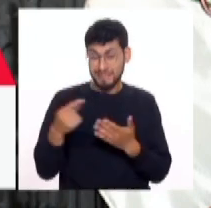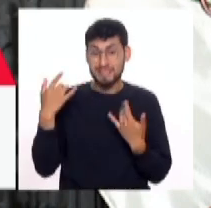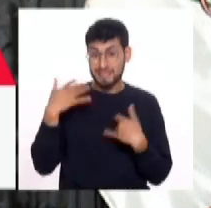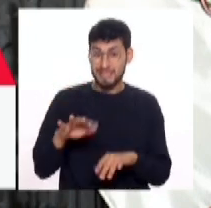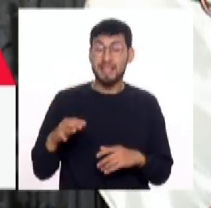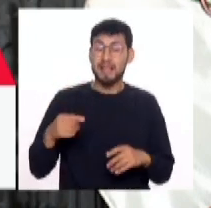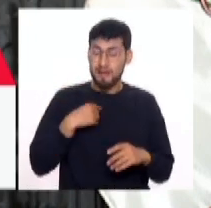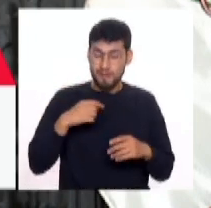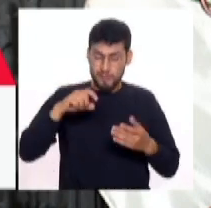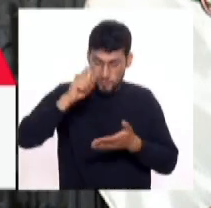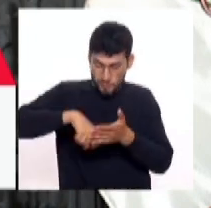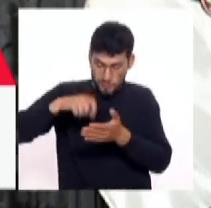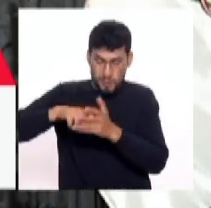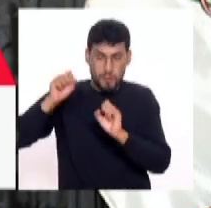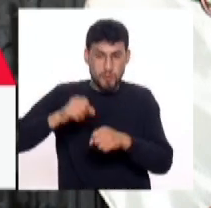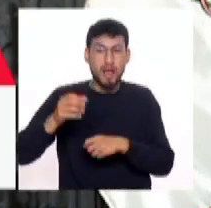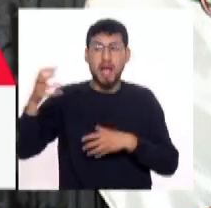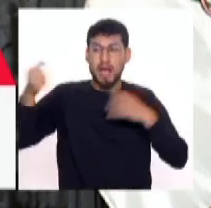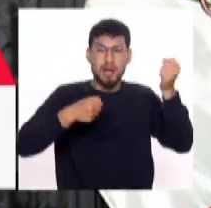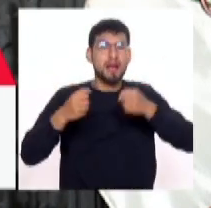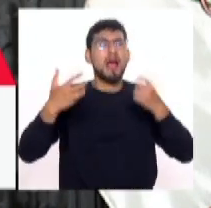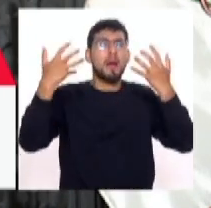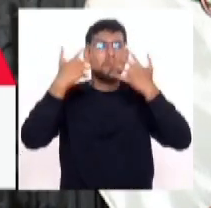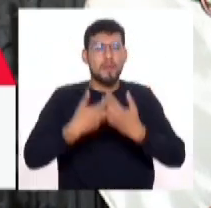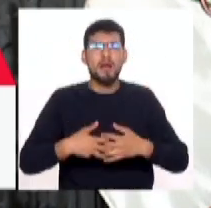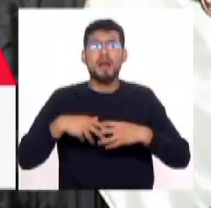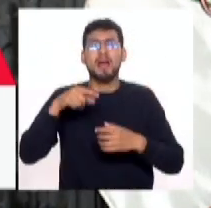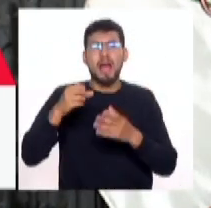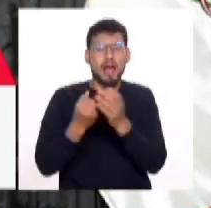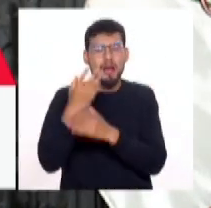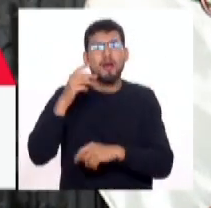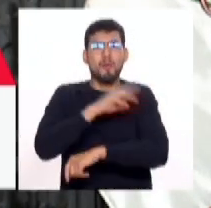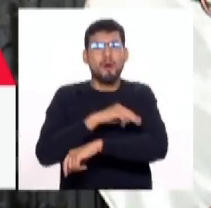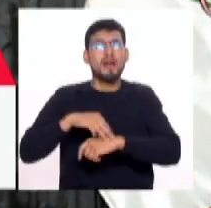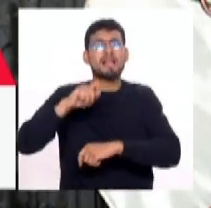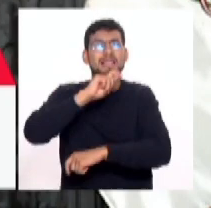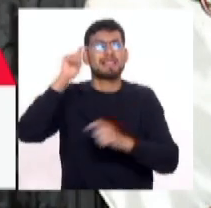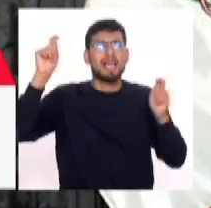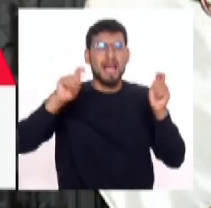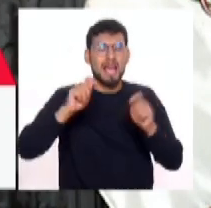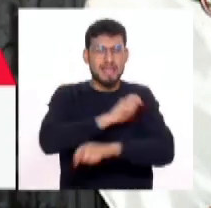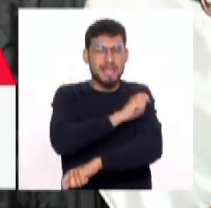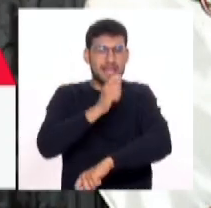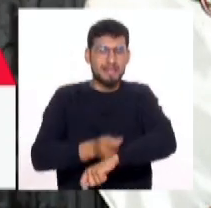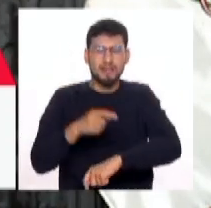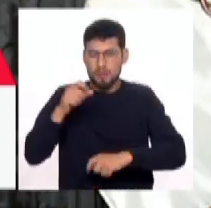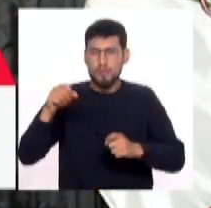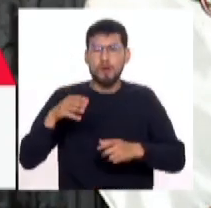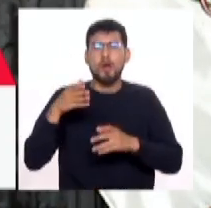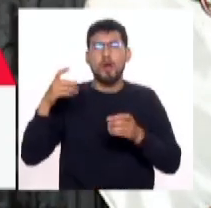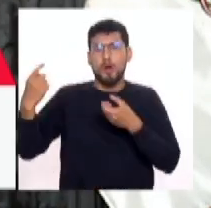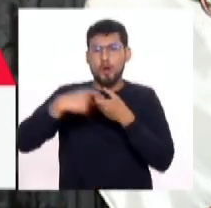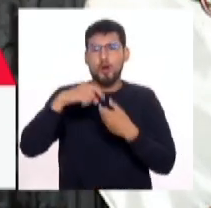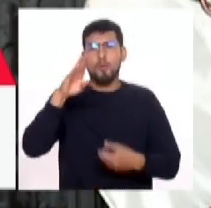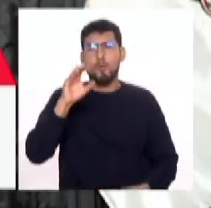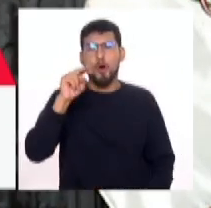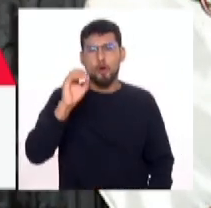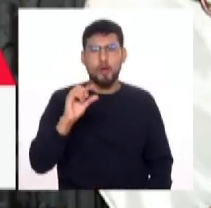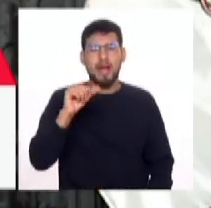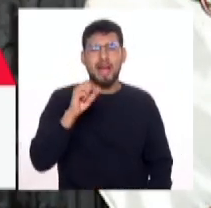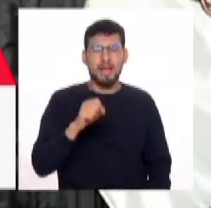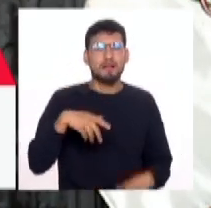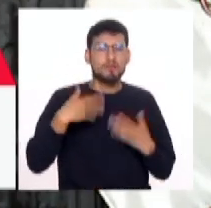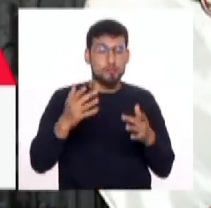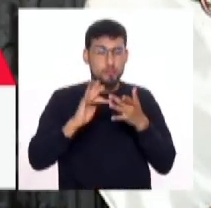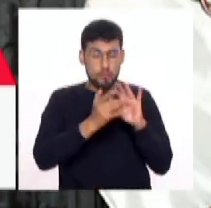la licitación para convocar a las empresas instaladoras en Arequipa, Moquegua y Tacna que se sumarán a Bonogás y realizarán el tendido